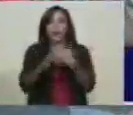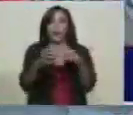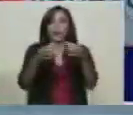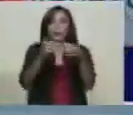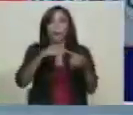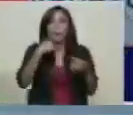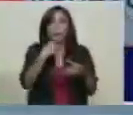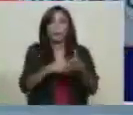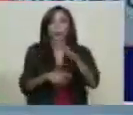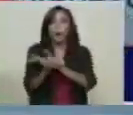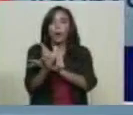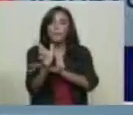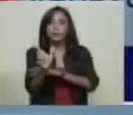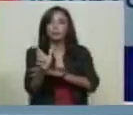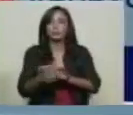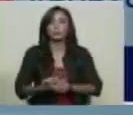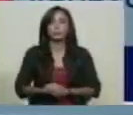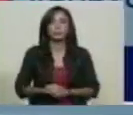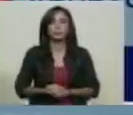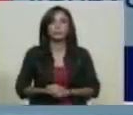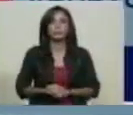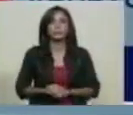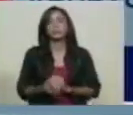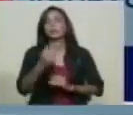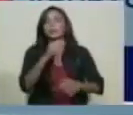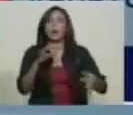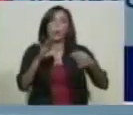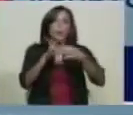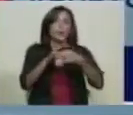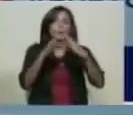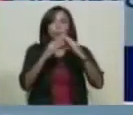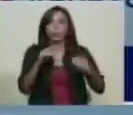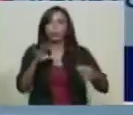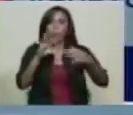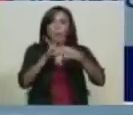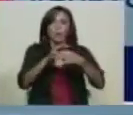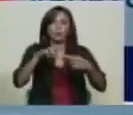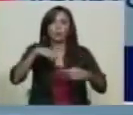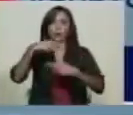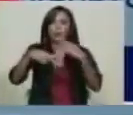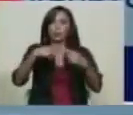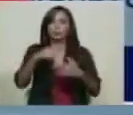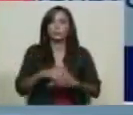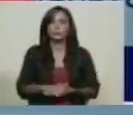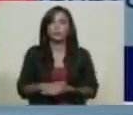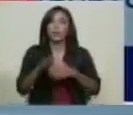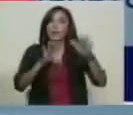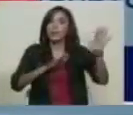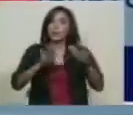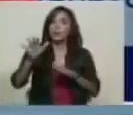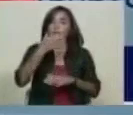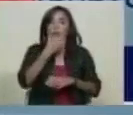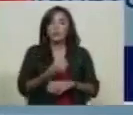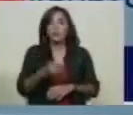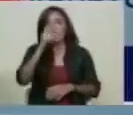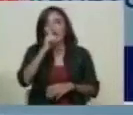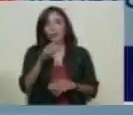Socialista Unido y se convirtió en el Partido Socialista Unido de la revolución. 15 de diciembre del año